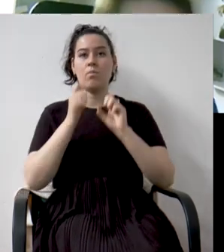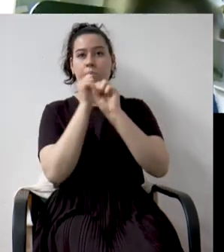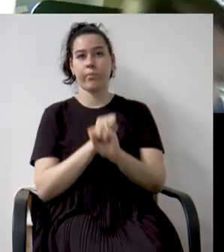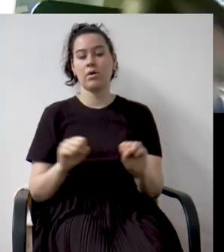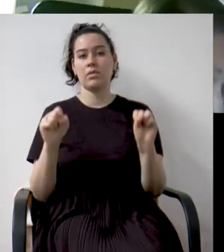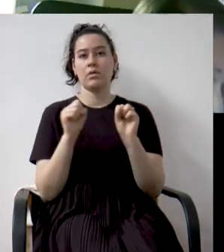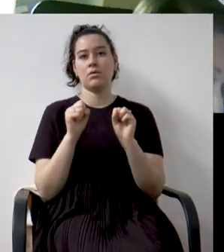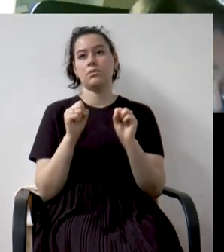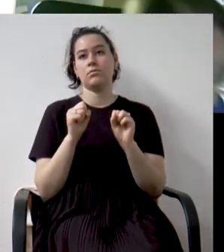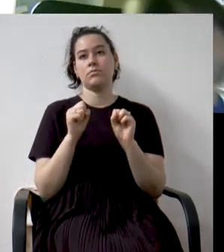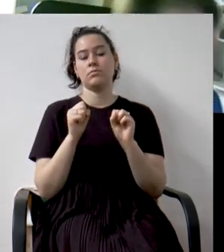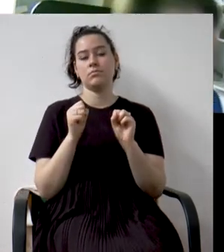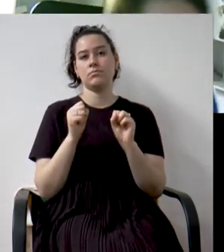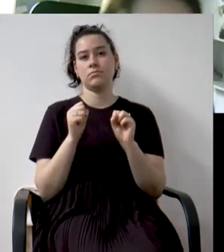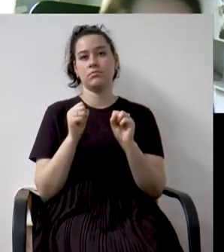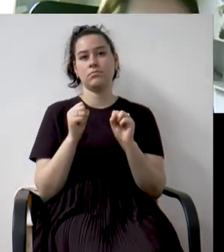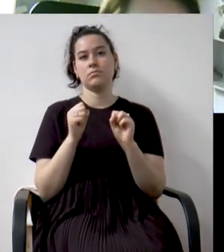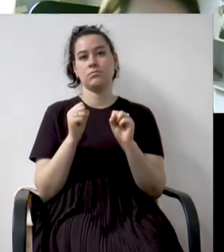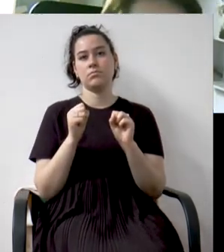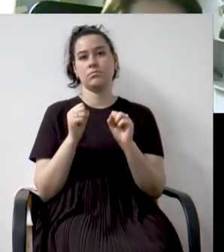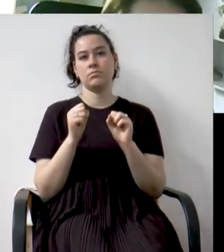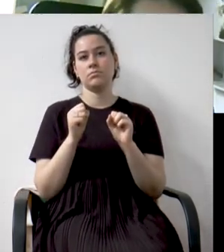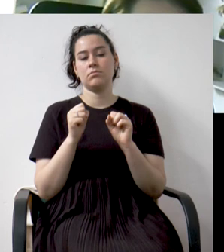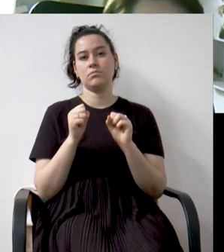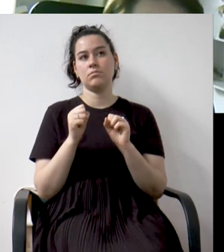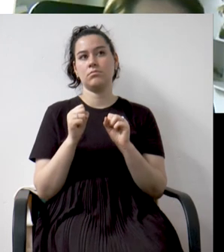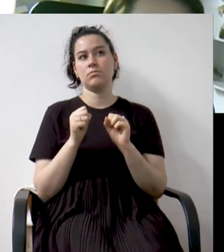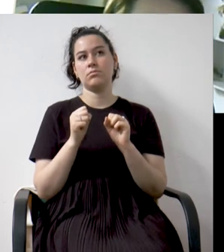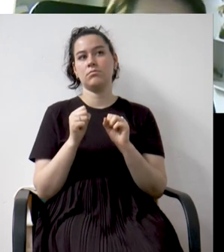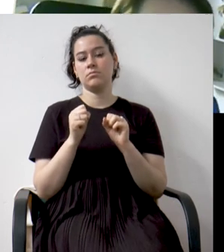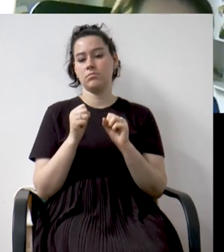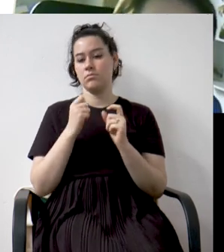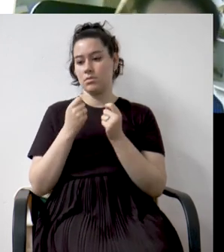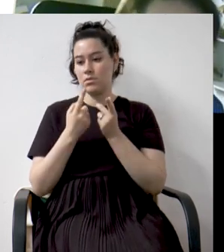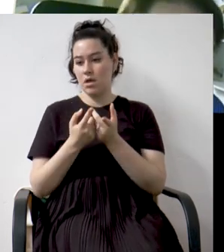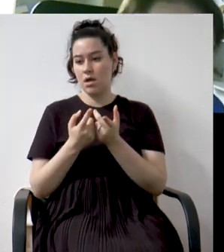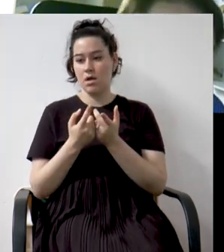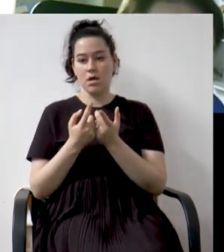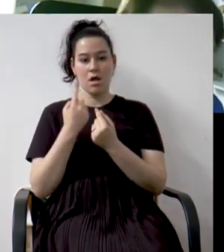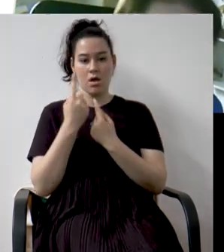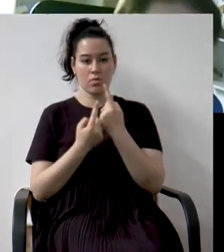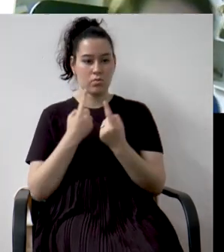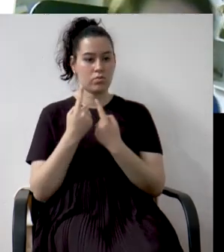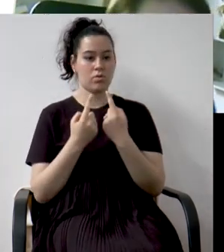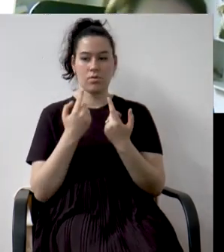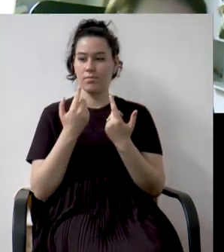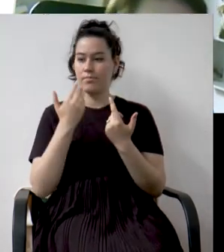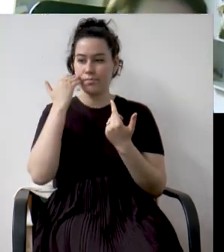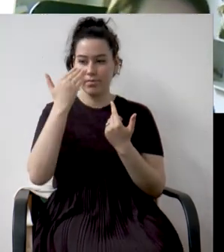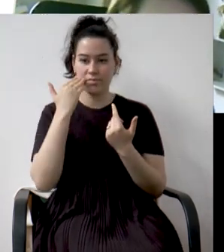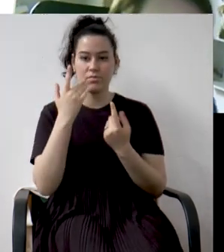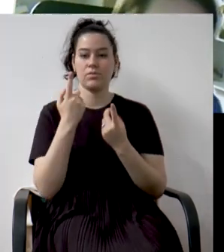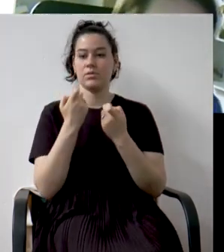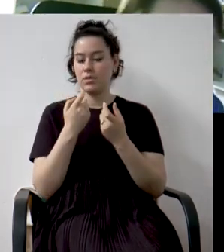pueden hacer una especie de yoga interno para esos docentes que estuvieron rezagados tanto tiempo y de repente ustedes evalúan